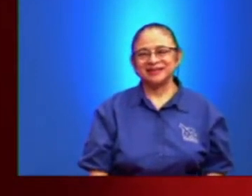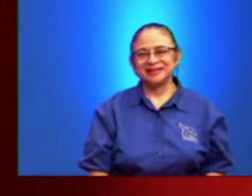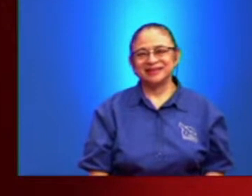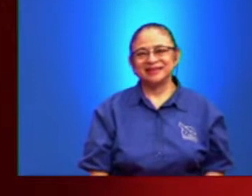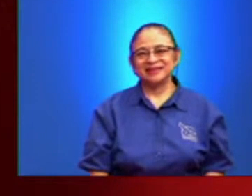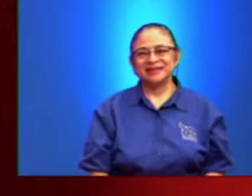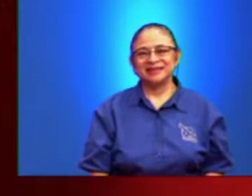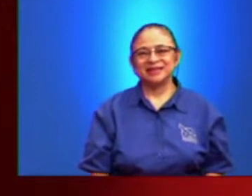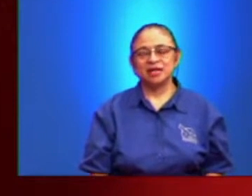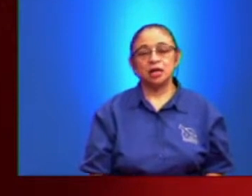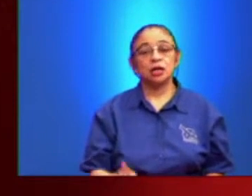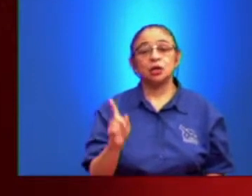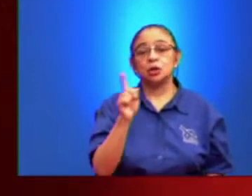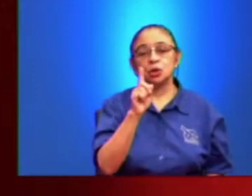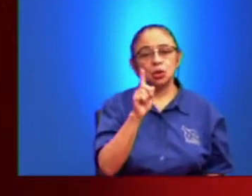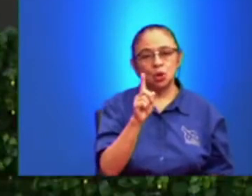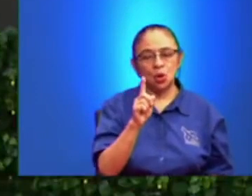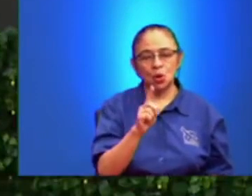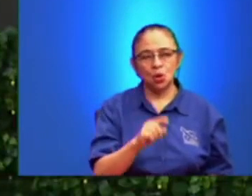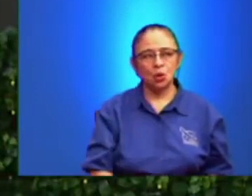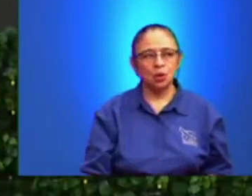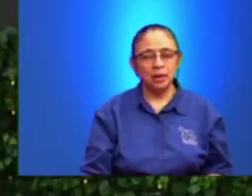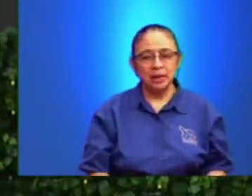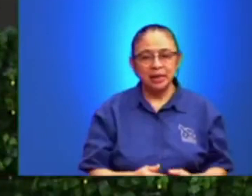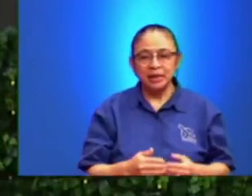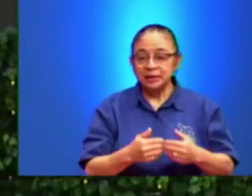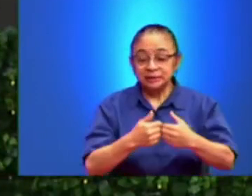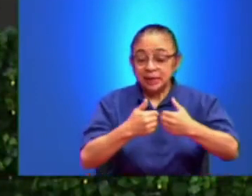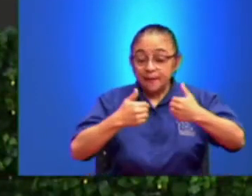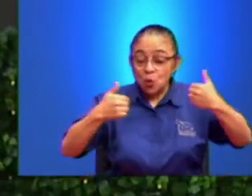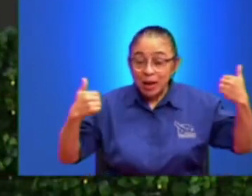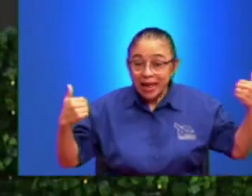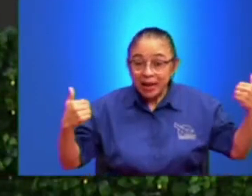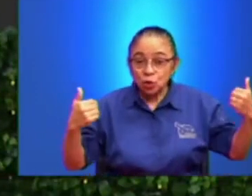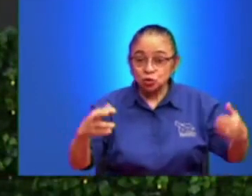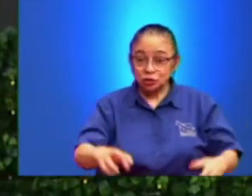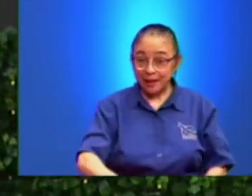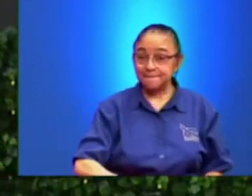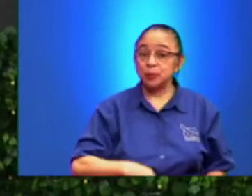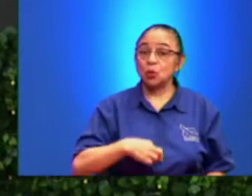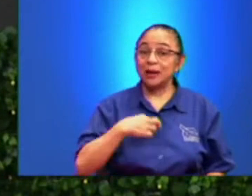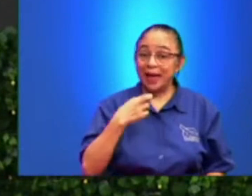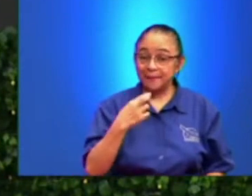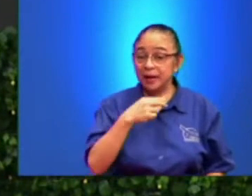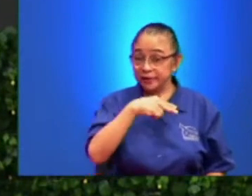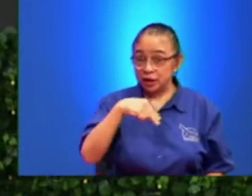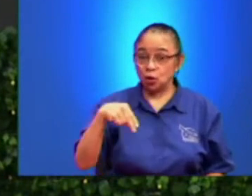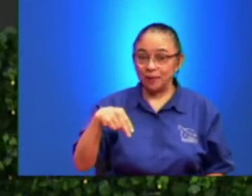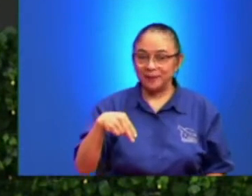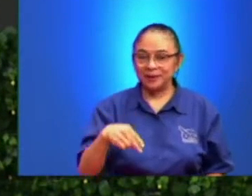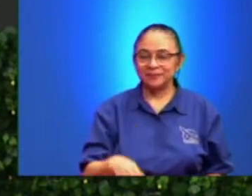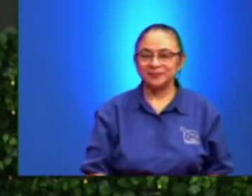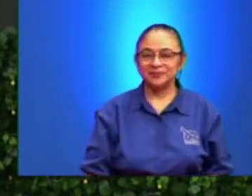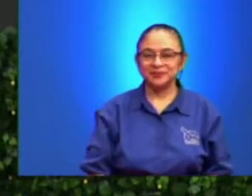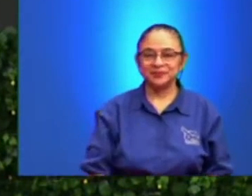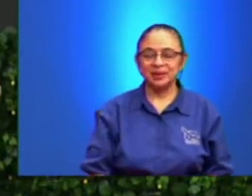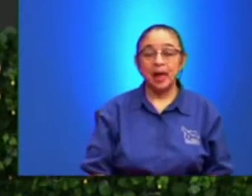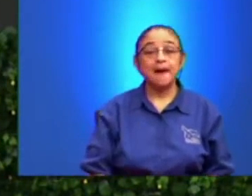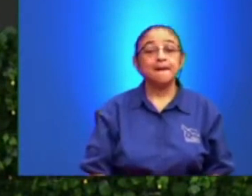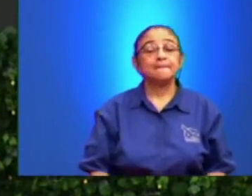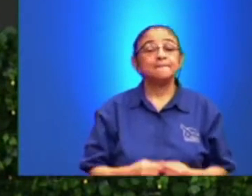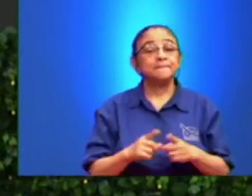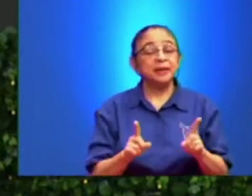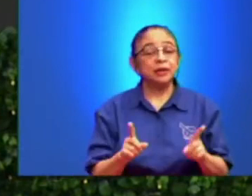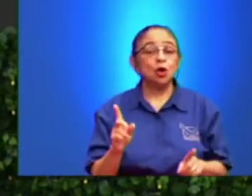pero pues no dista mucho realmente de proclamar la proclamación pero